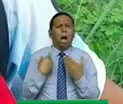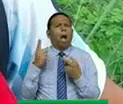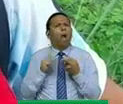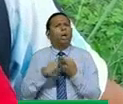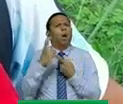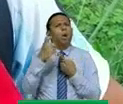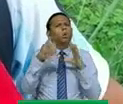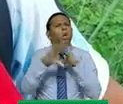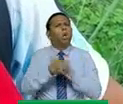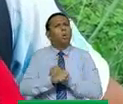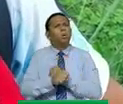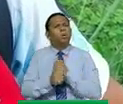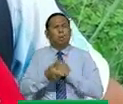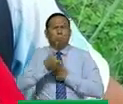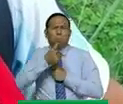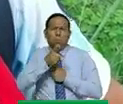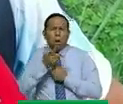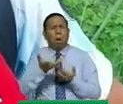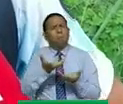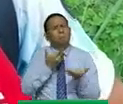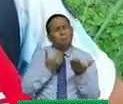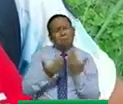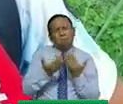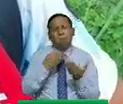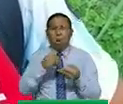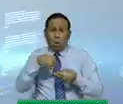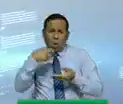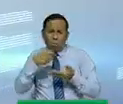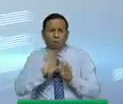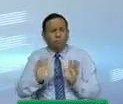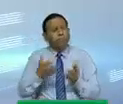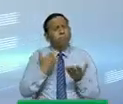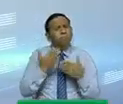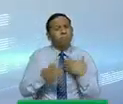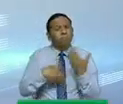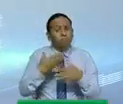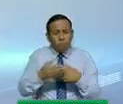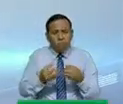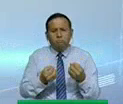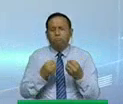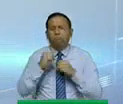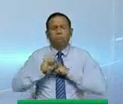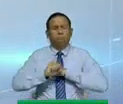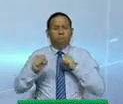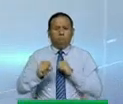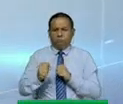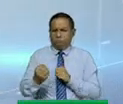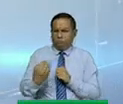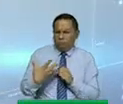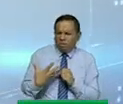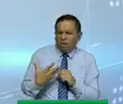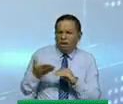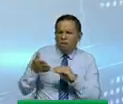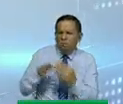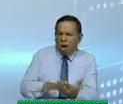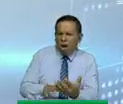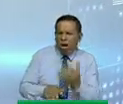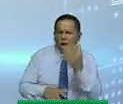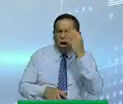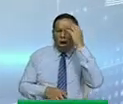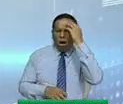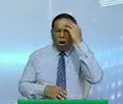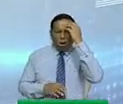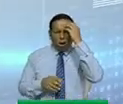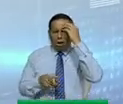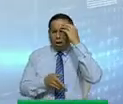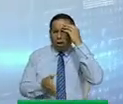conversando, tomándonos una cola, unos panes, comiéndonos. Y en la mañana solo la noticia que lo habían encontrado, que estaba muerto por aquí, por la